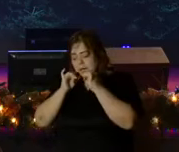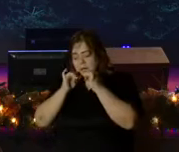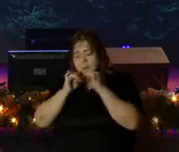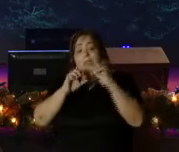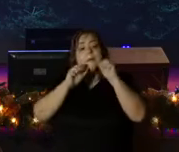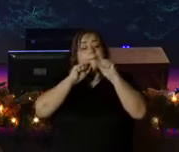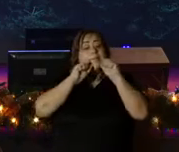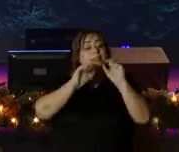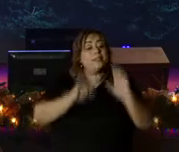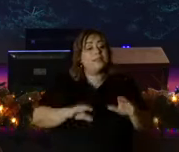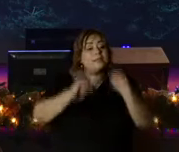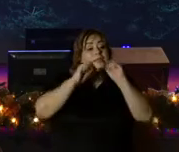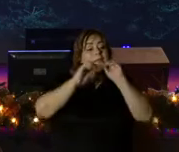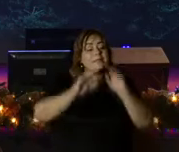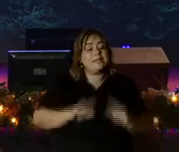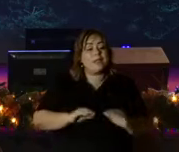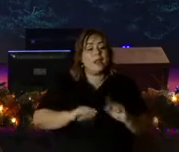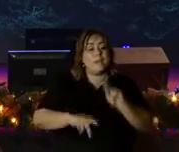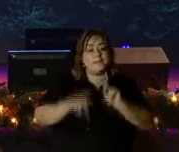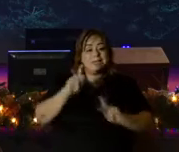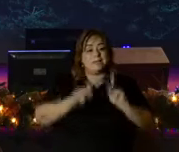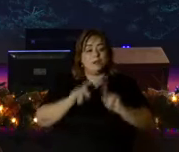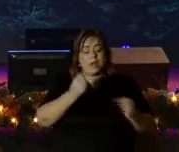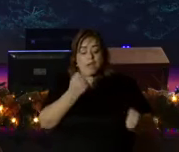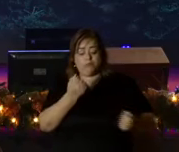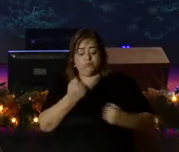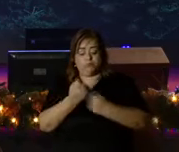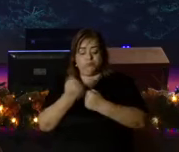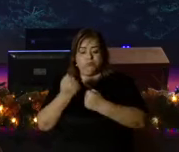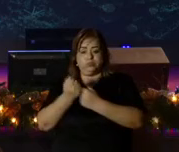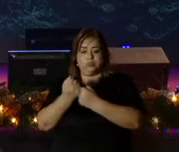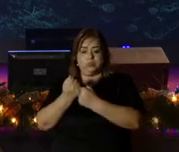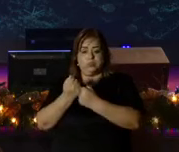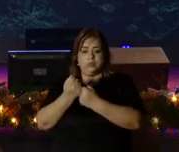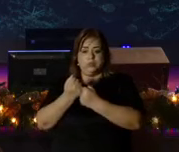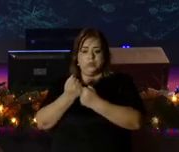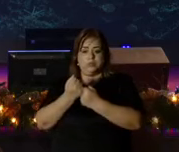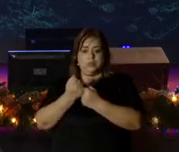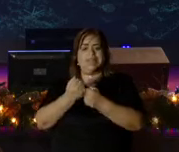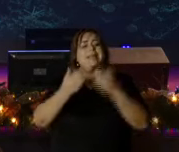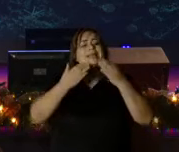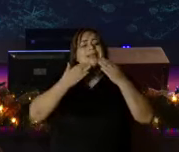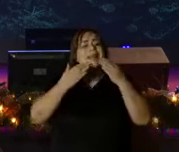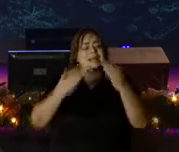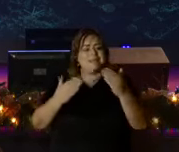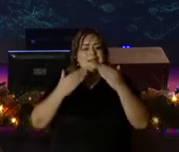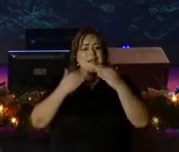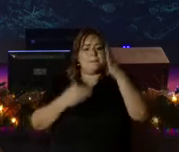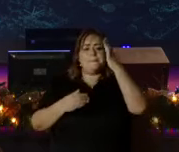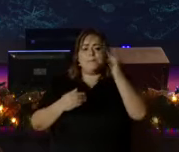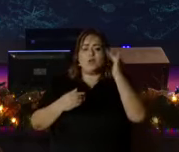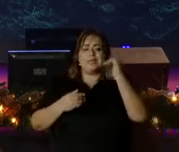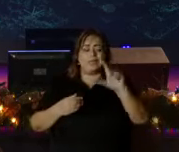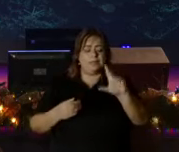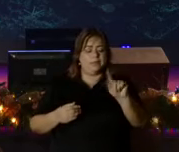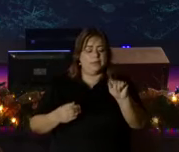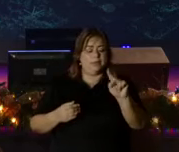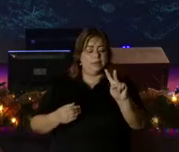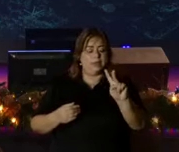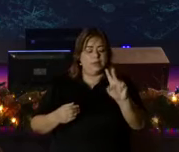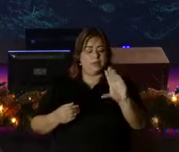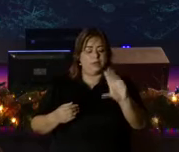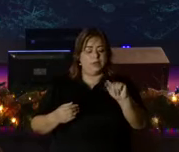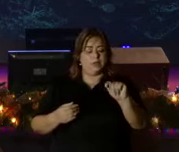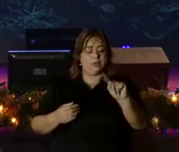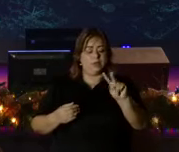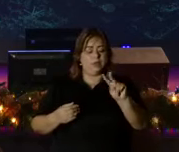bendícelos cada día a nuestros auspiciadores, a los que colaboran, a los conquistadores. Gracias a la cadena CTNI. Y por lo que